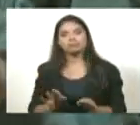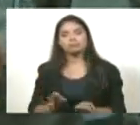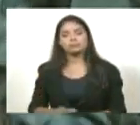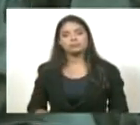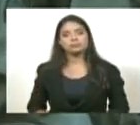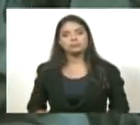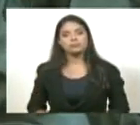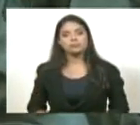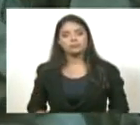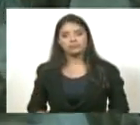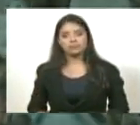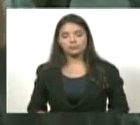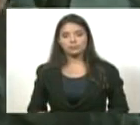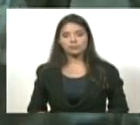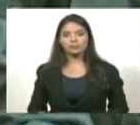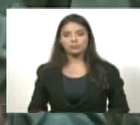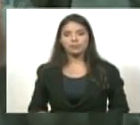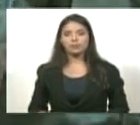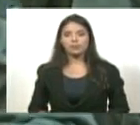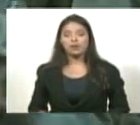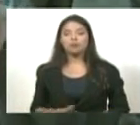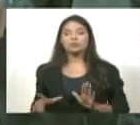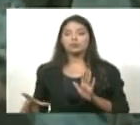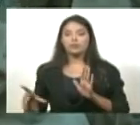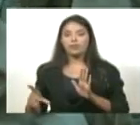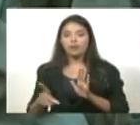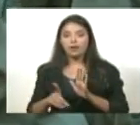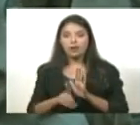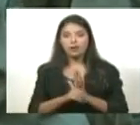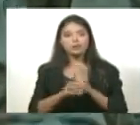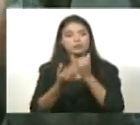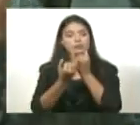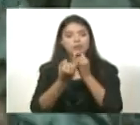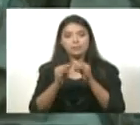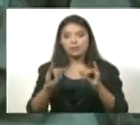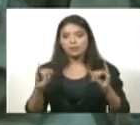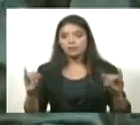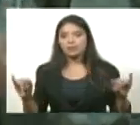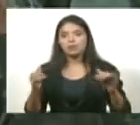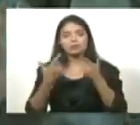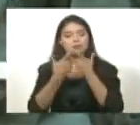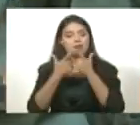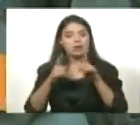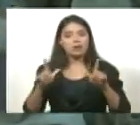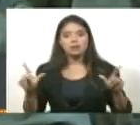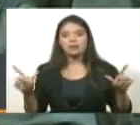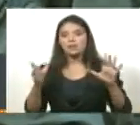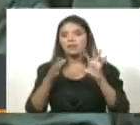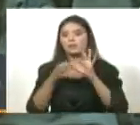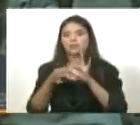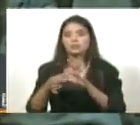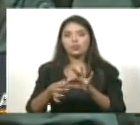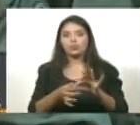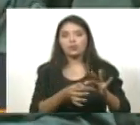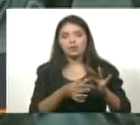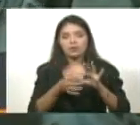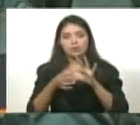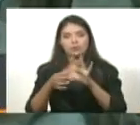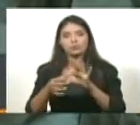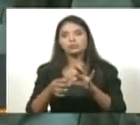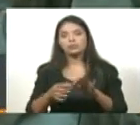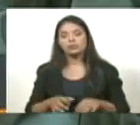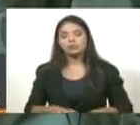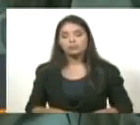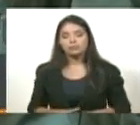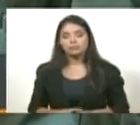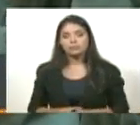firme, sostenida, de nuestro derecho de ser independientes, libres, soberanos, tomando